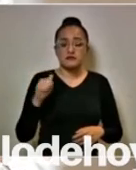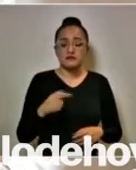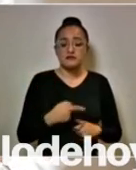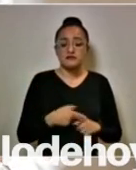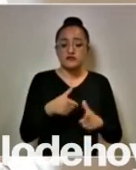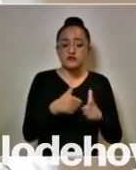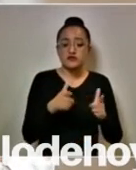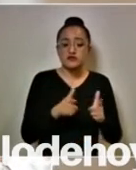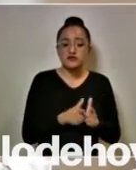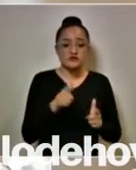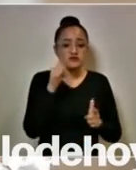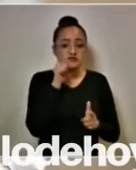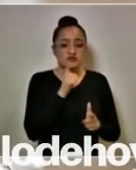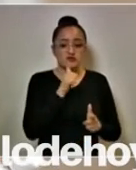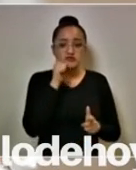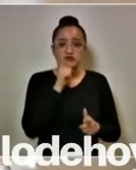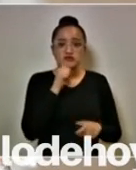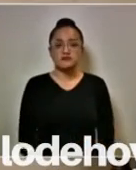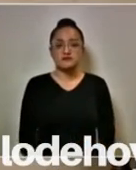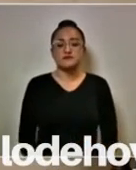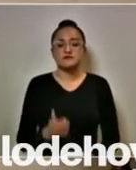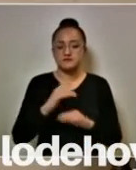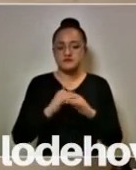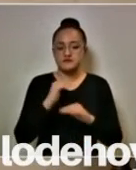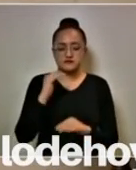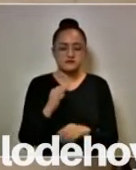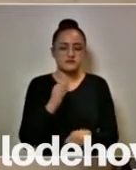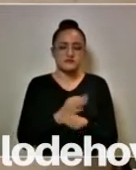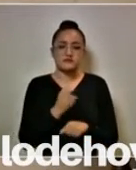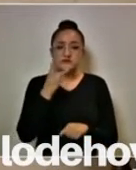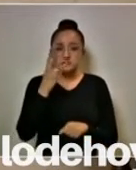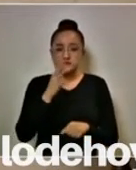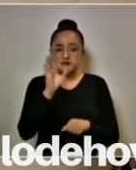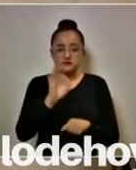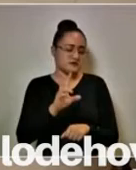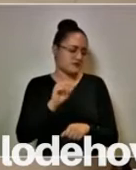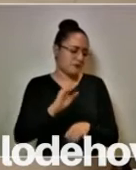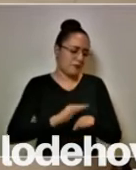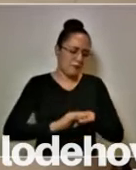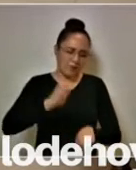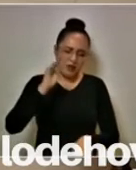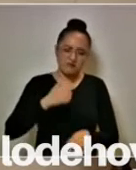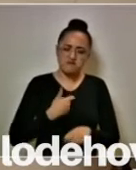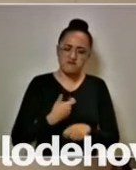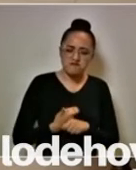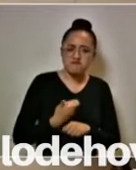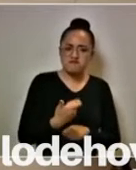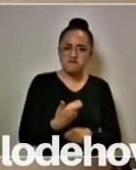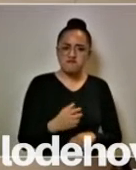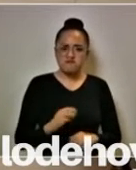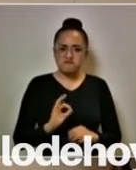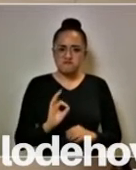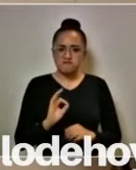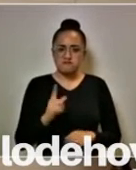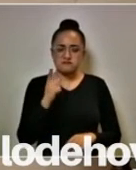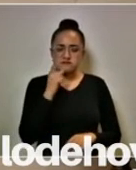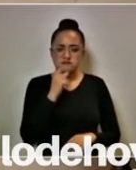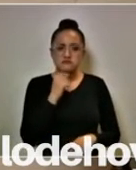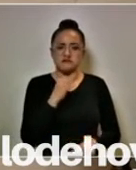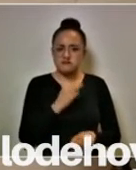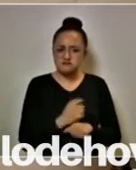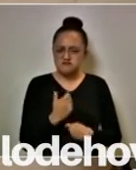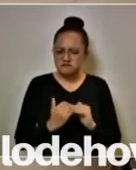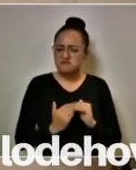que siempre se manifiesta, su derecho, ¿eh? Mucho mayor que ese porcentaje, mucho mayor. Va a ser un